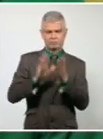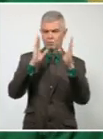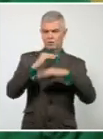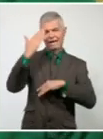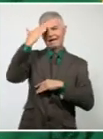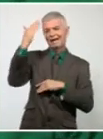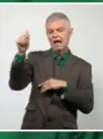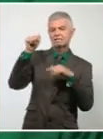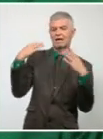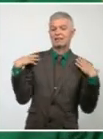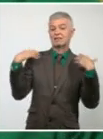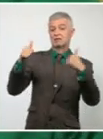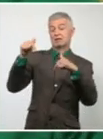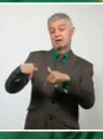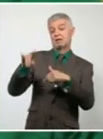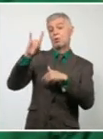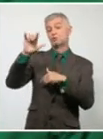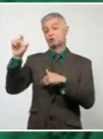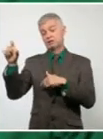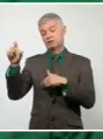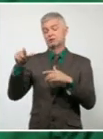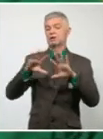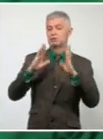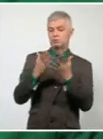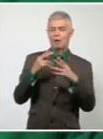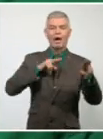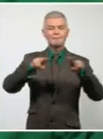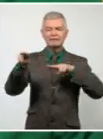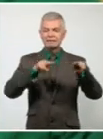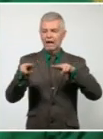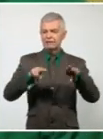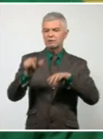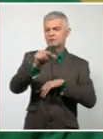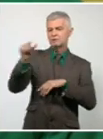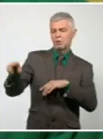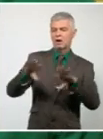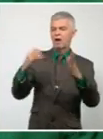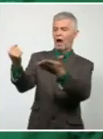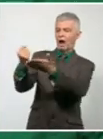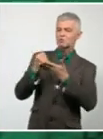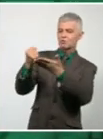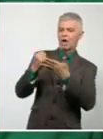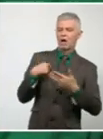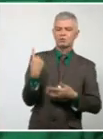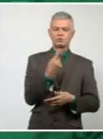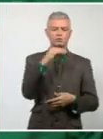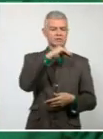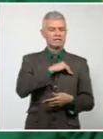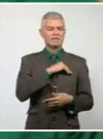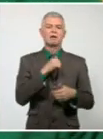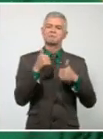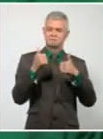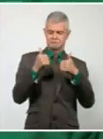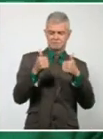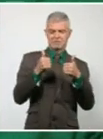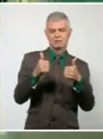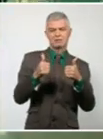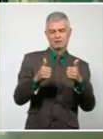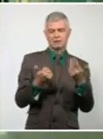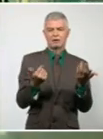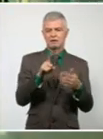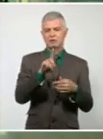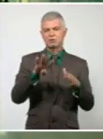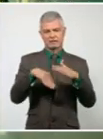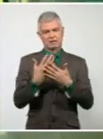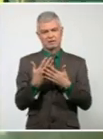la institución y a todos los administrativos que nos han ayudado a que nosotros estemos aquí en una estadía bastante placentera. Fue